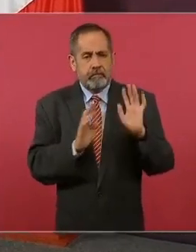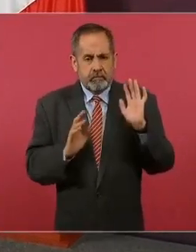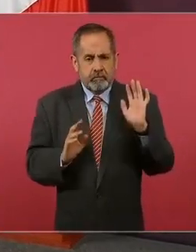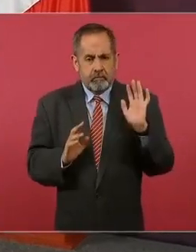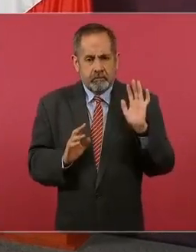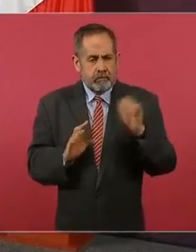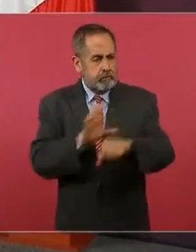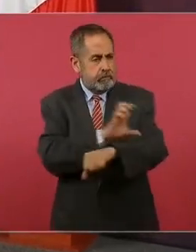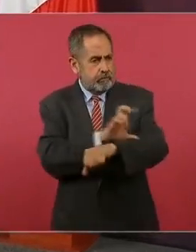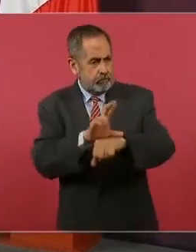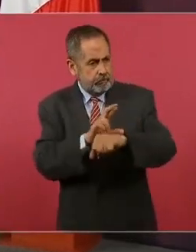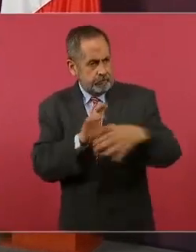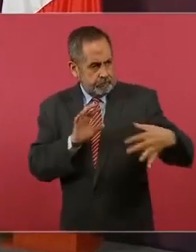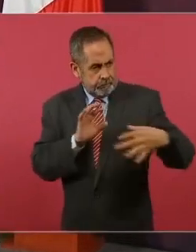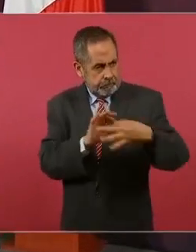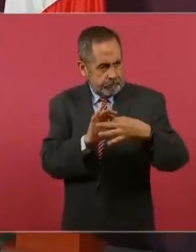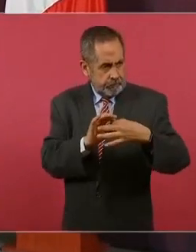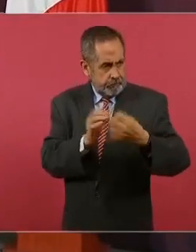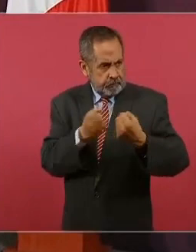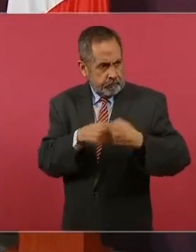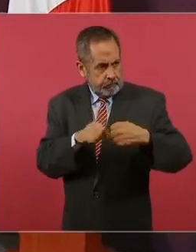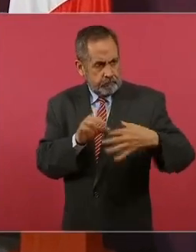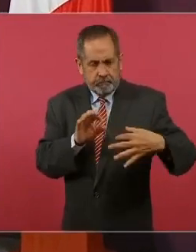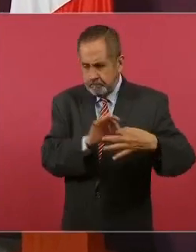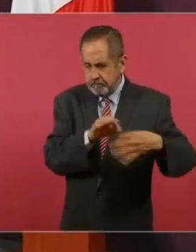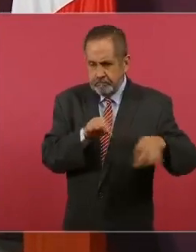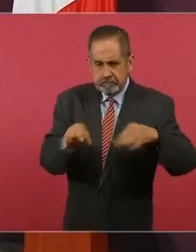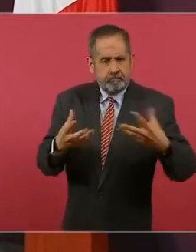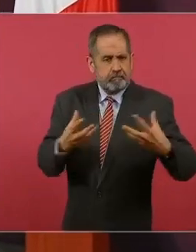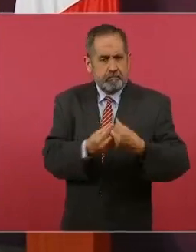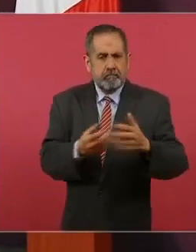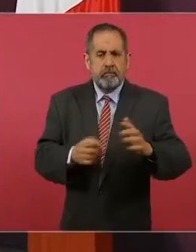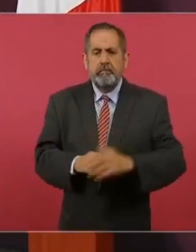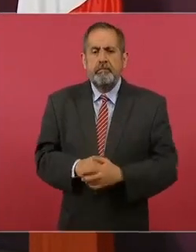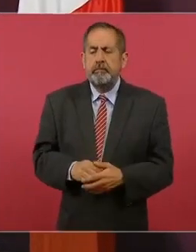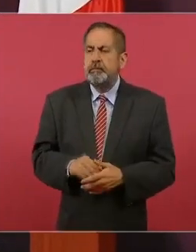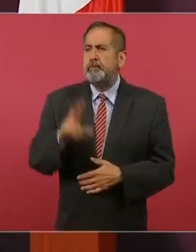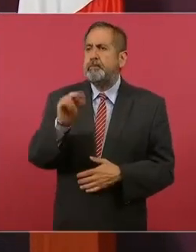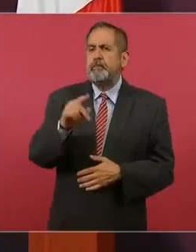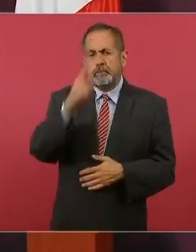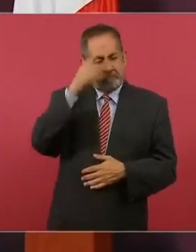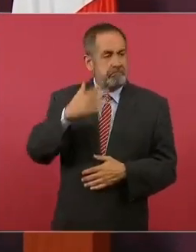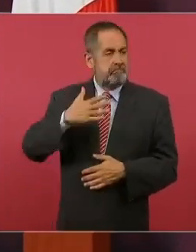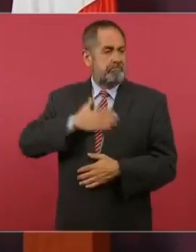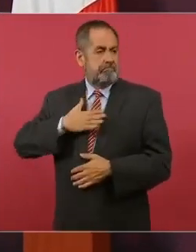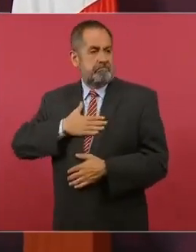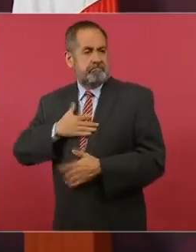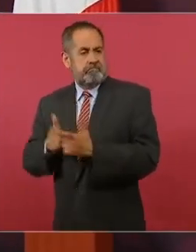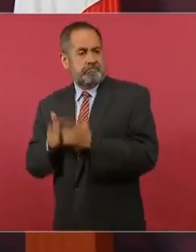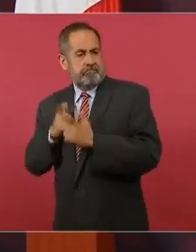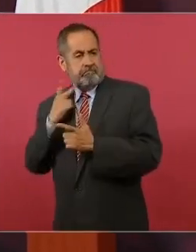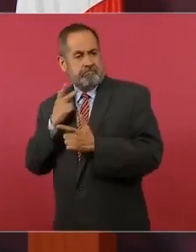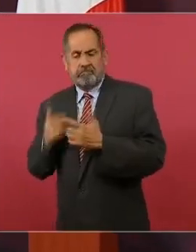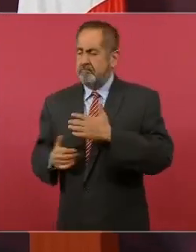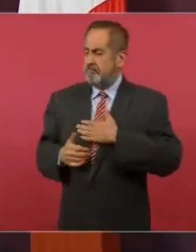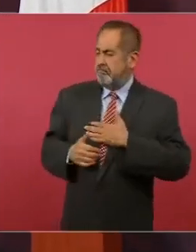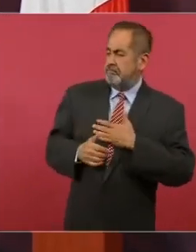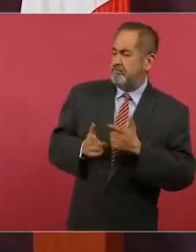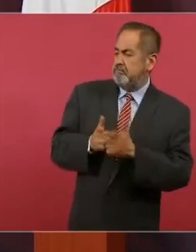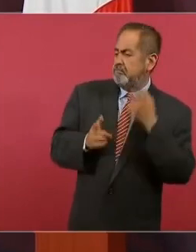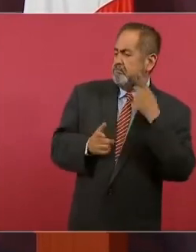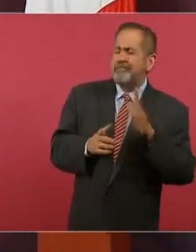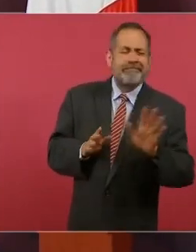buena coordinación, trabajar juntos, porque no es un asunto partidista, no es un